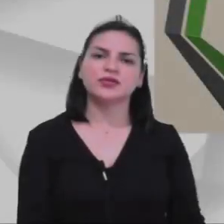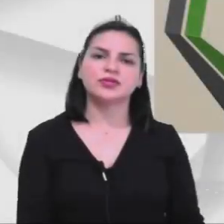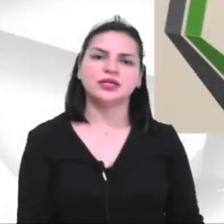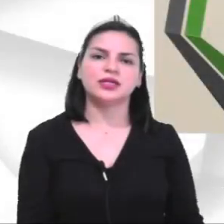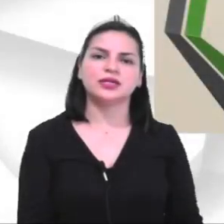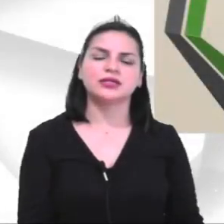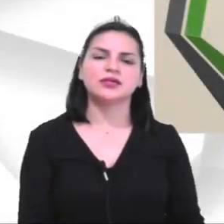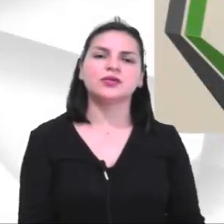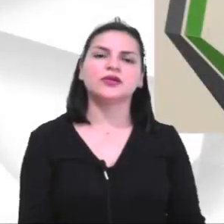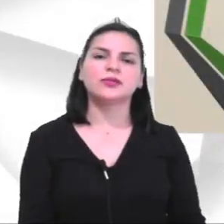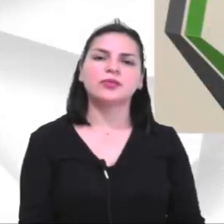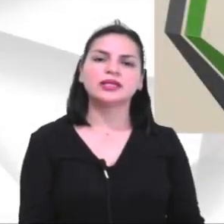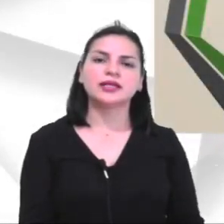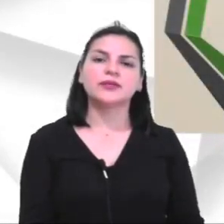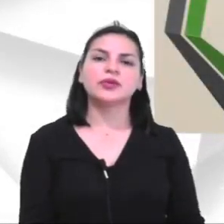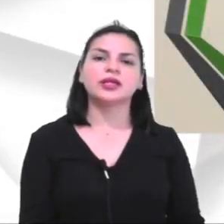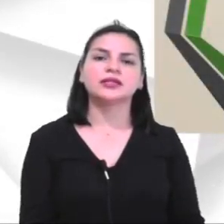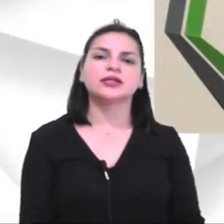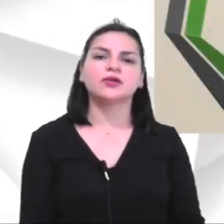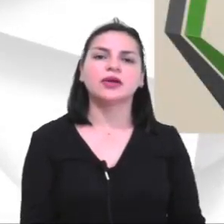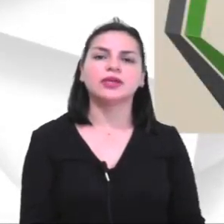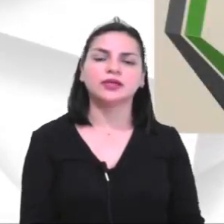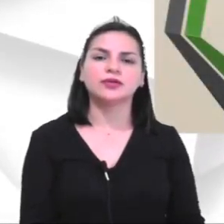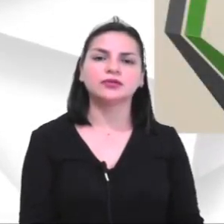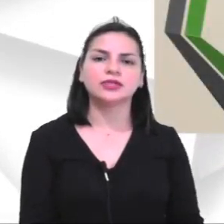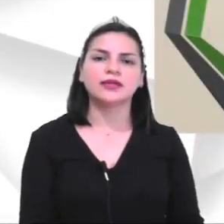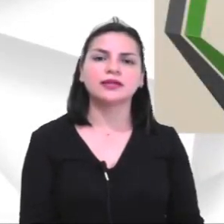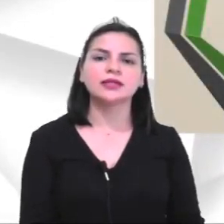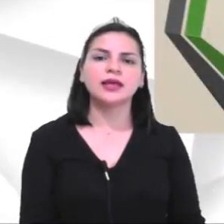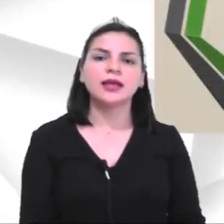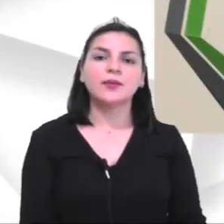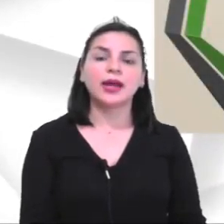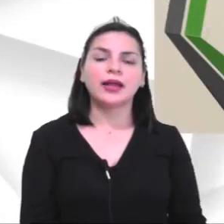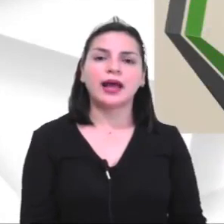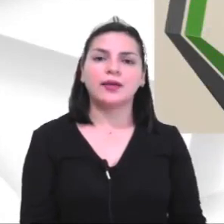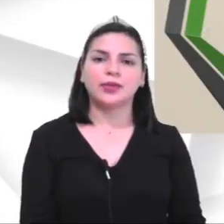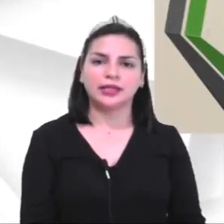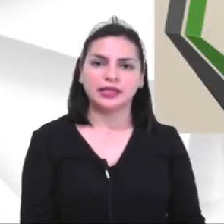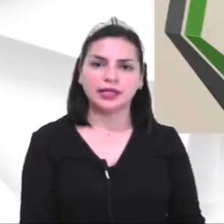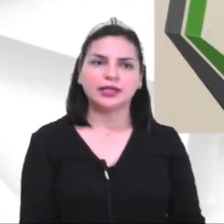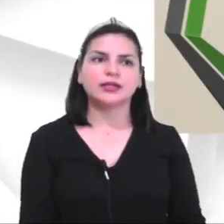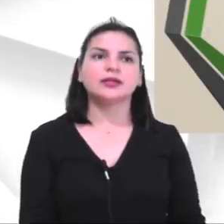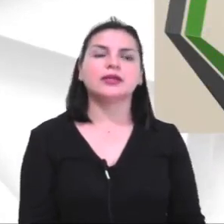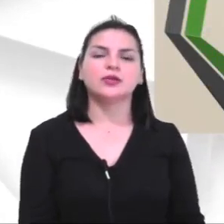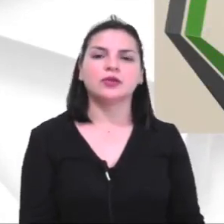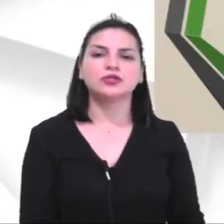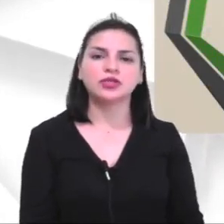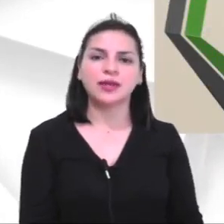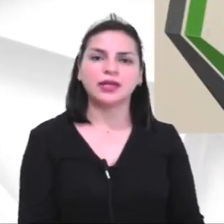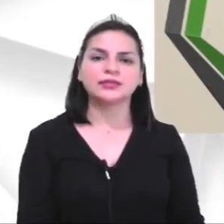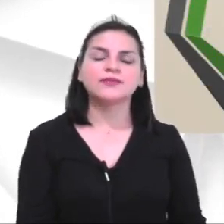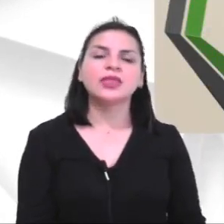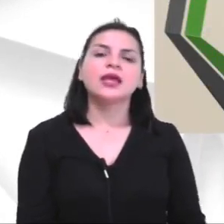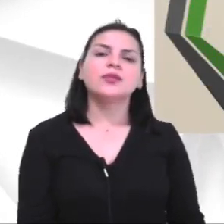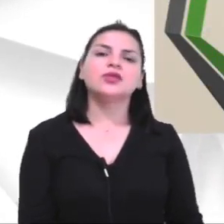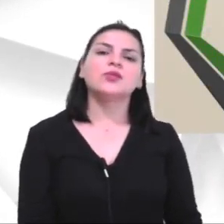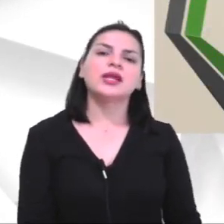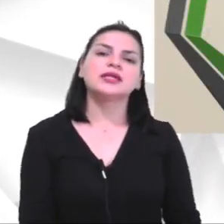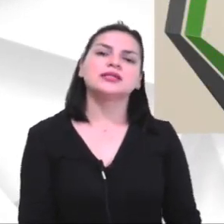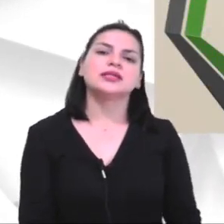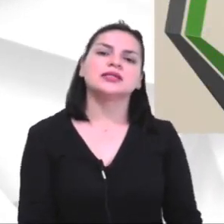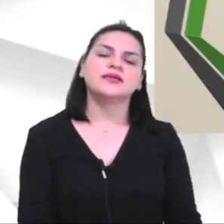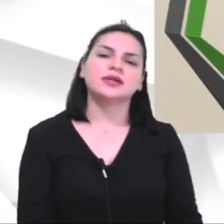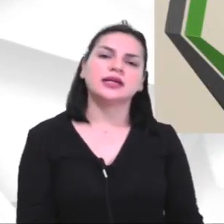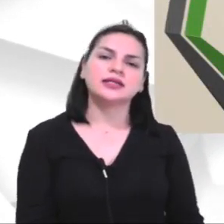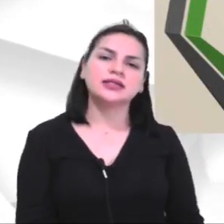Hola, mis niños y niñas. Es un enorme placer poder estar nuevamente con ustedes para aprender de nuevos temas. Mi nombre